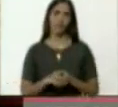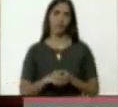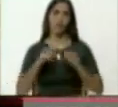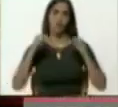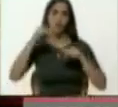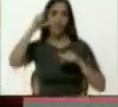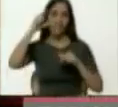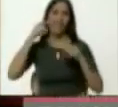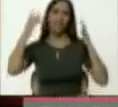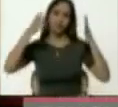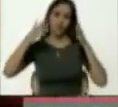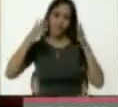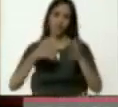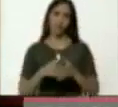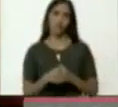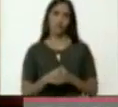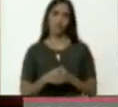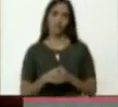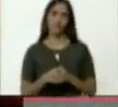del consejo.